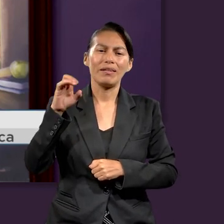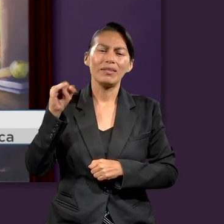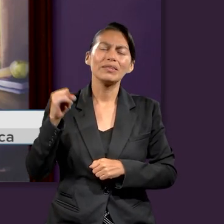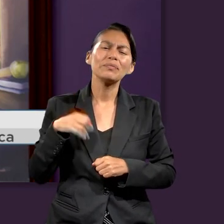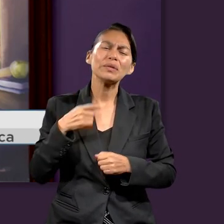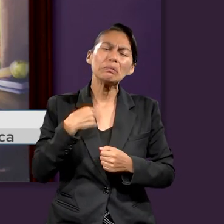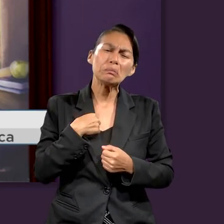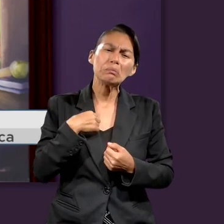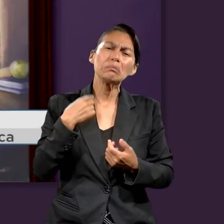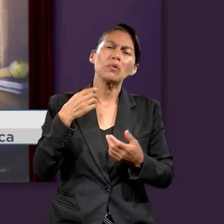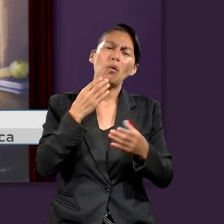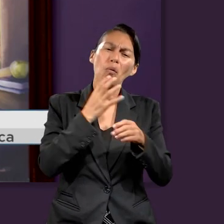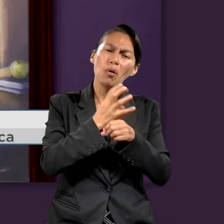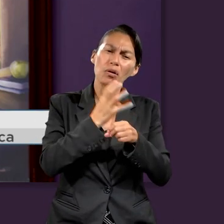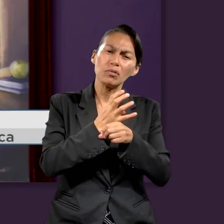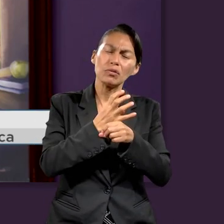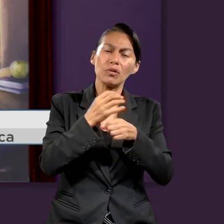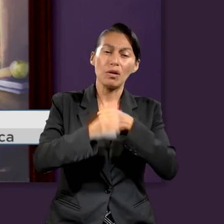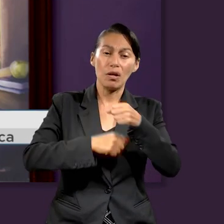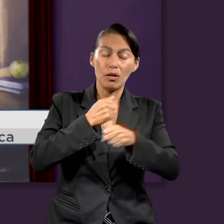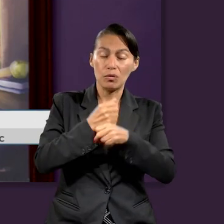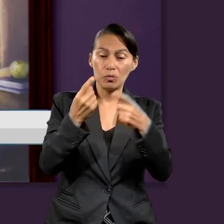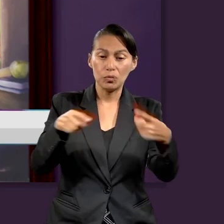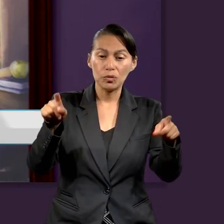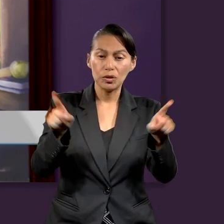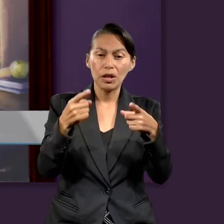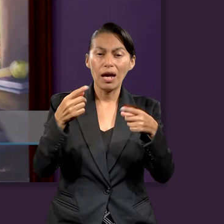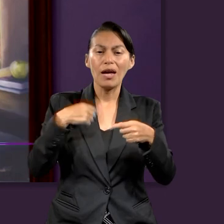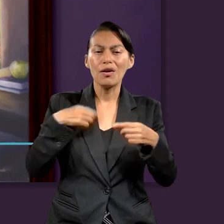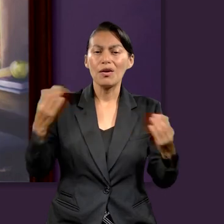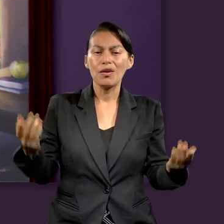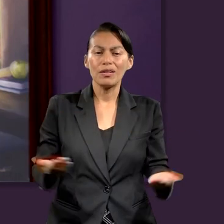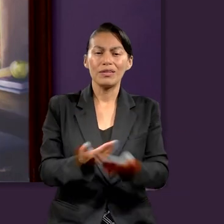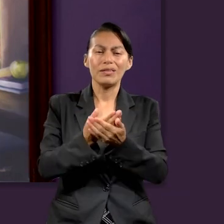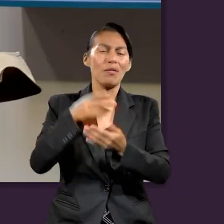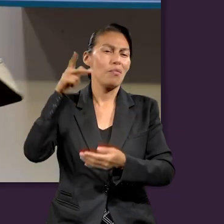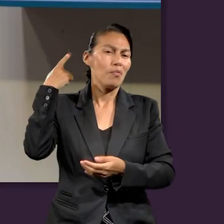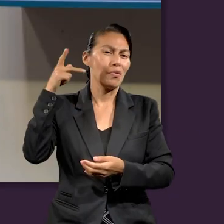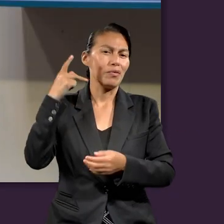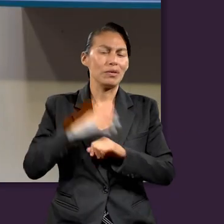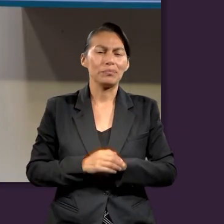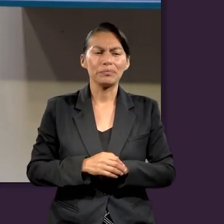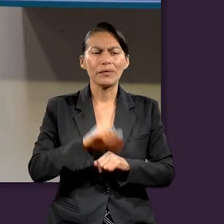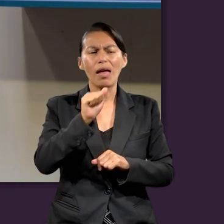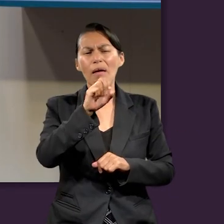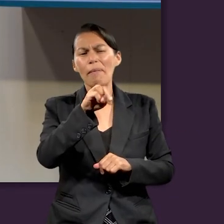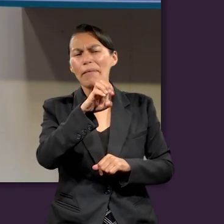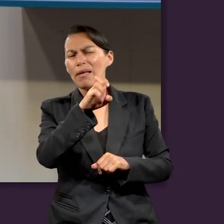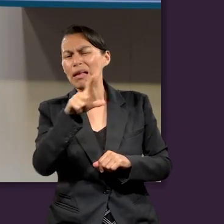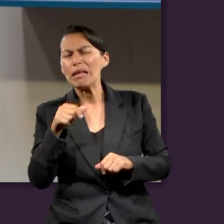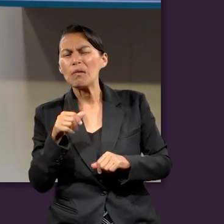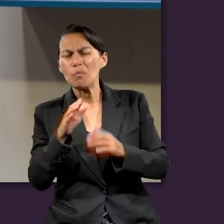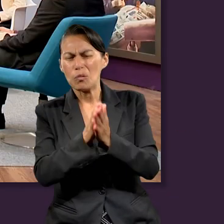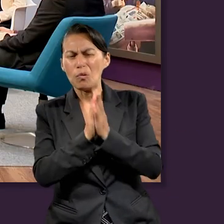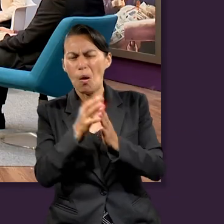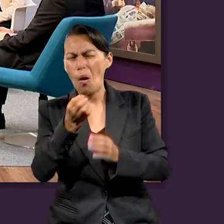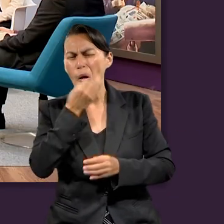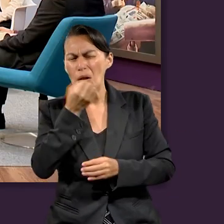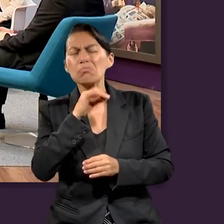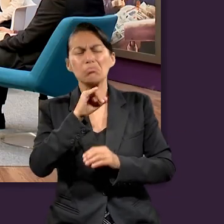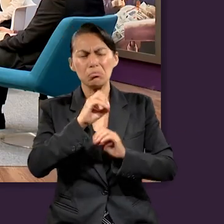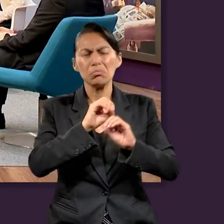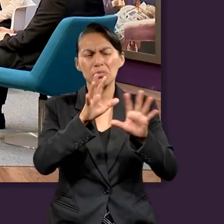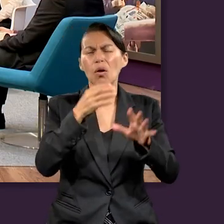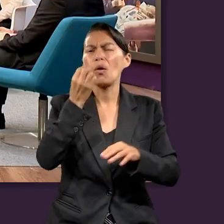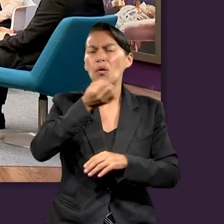soy estudiante de la carrera de Música en mi cuarto año y soy del estado de Puebla. Amiel, ¿puedes dirigirnos en oración, por favor? Claro que sí.